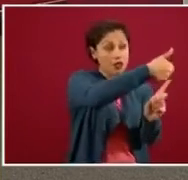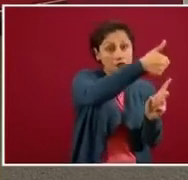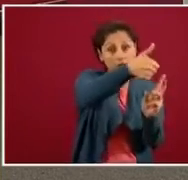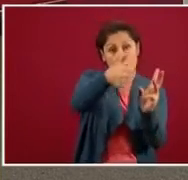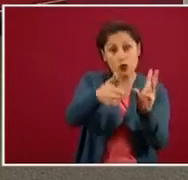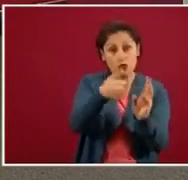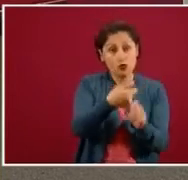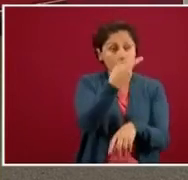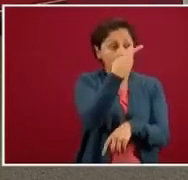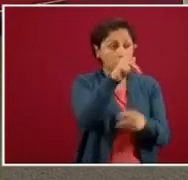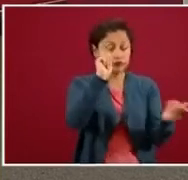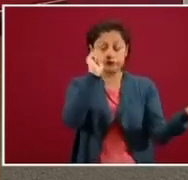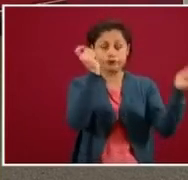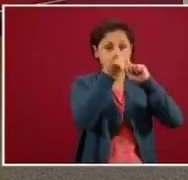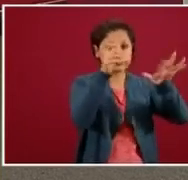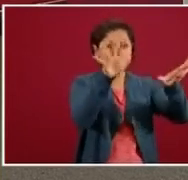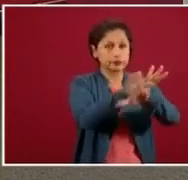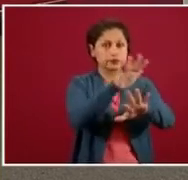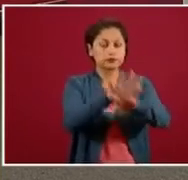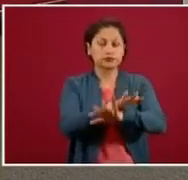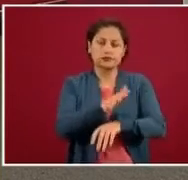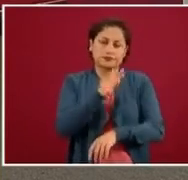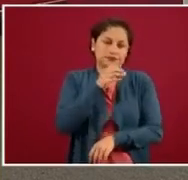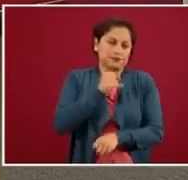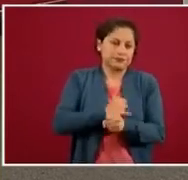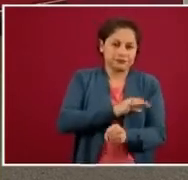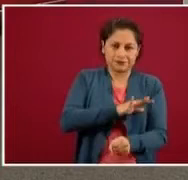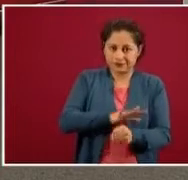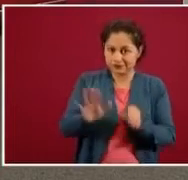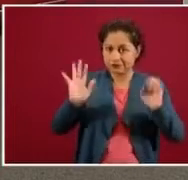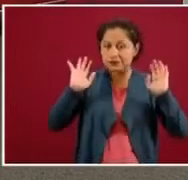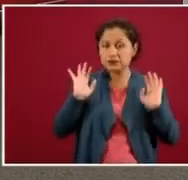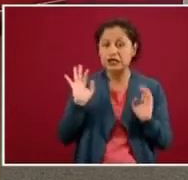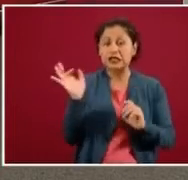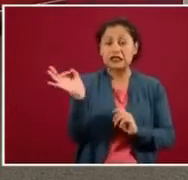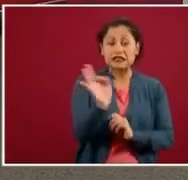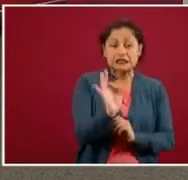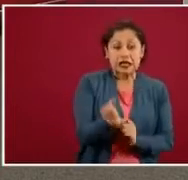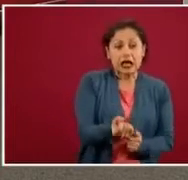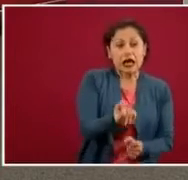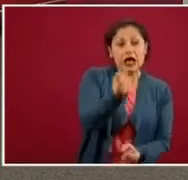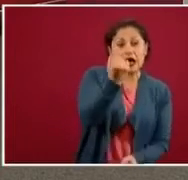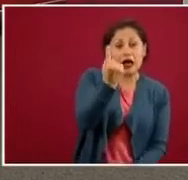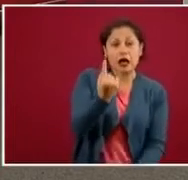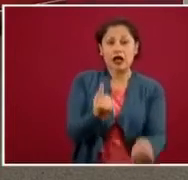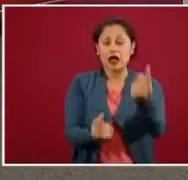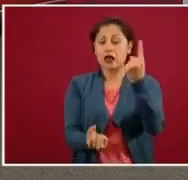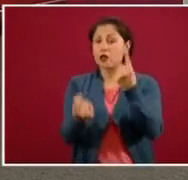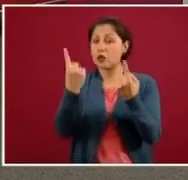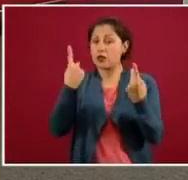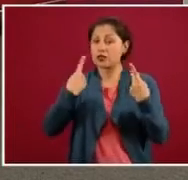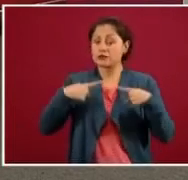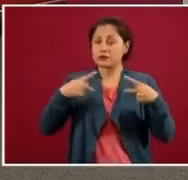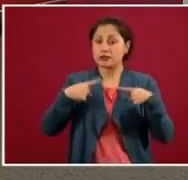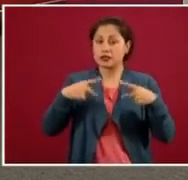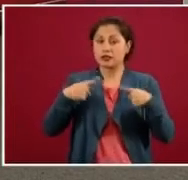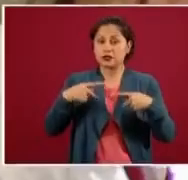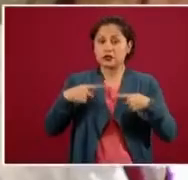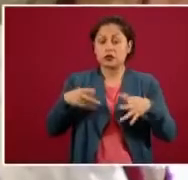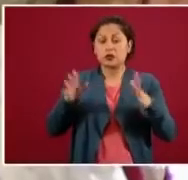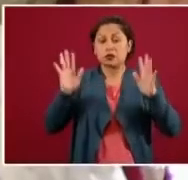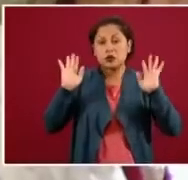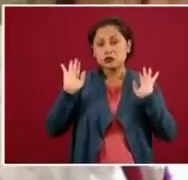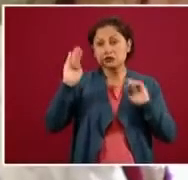grupo de personas en México que por algún otro interés distinto de la seguridad sanitaria,